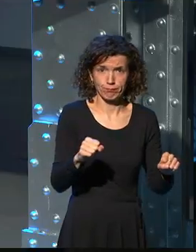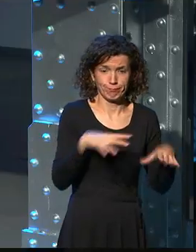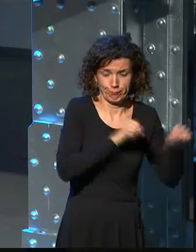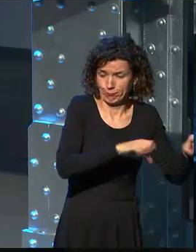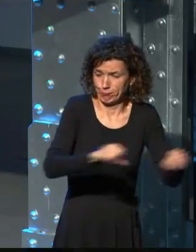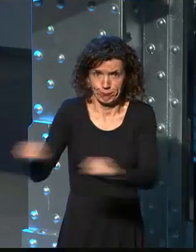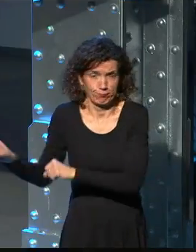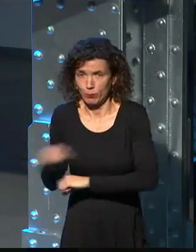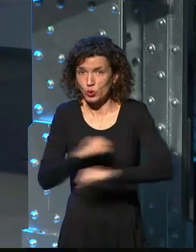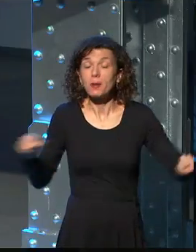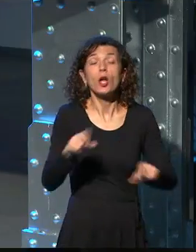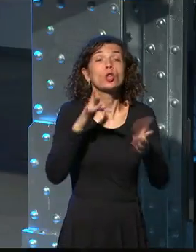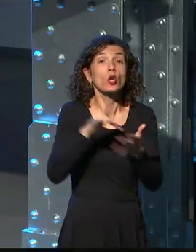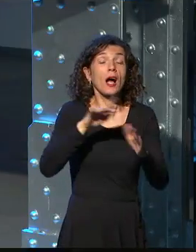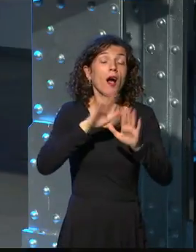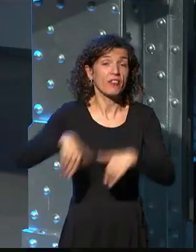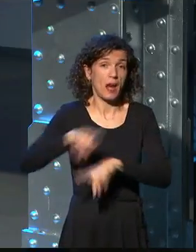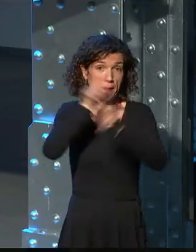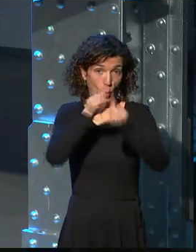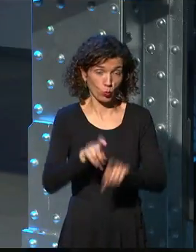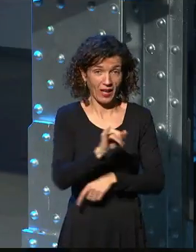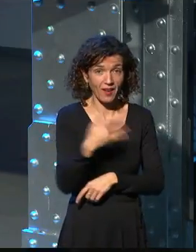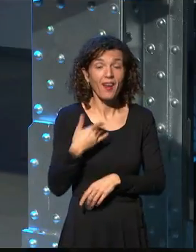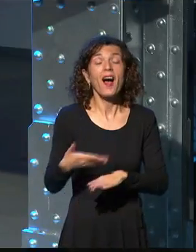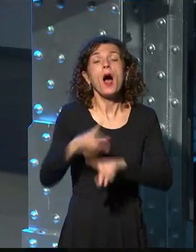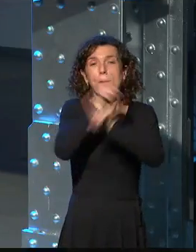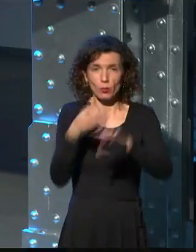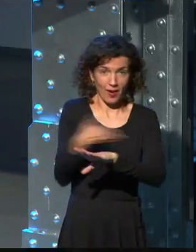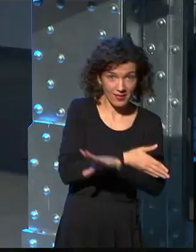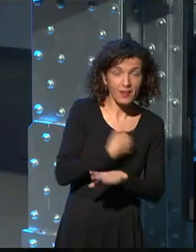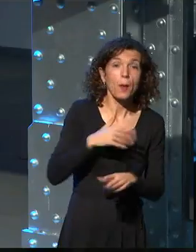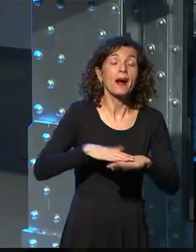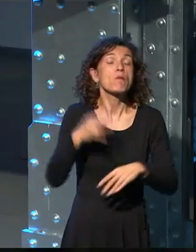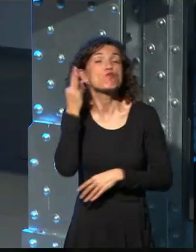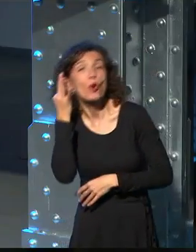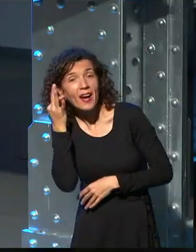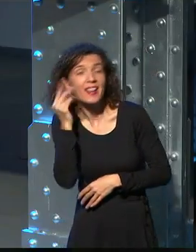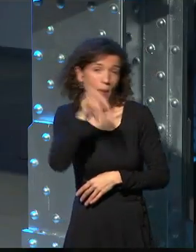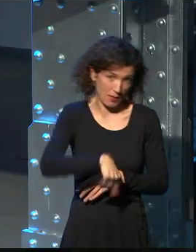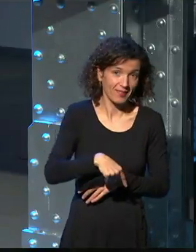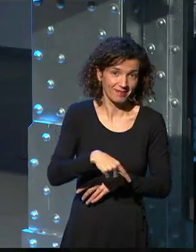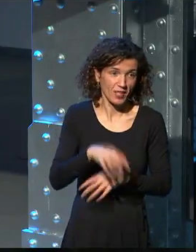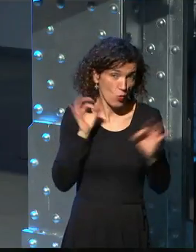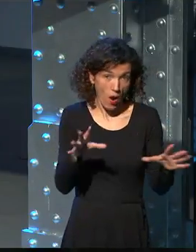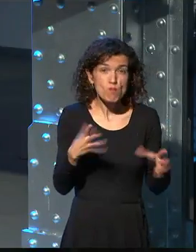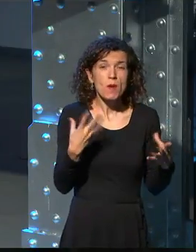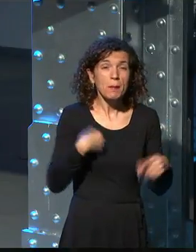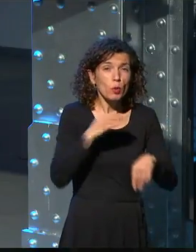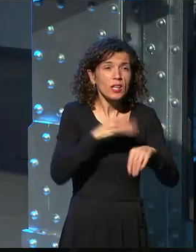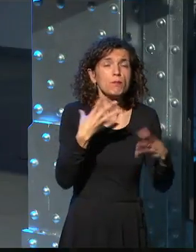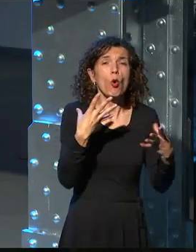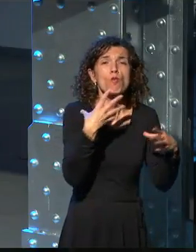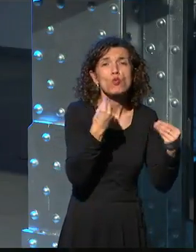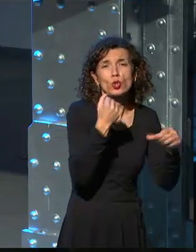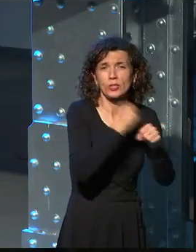Ya creo que tenemos un turno de preguntas al final, pero ya anticipo la pregunta de que para las mujeres también. Así que